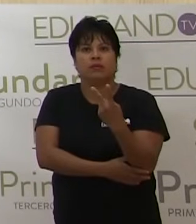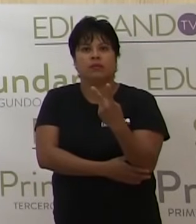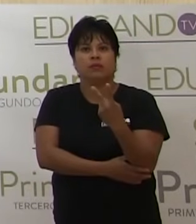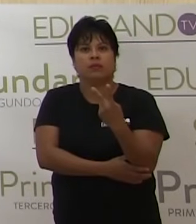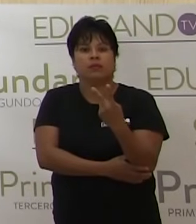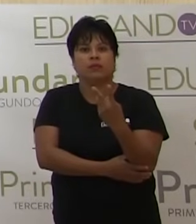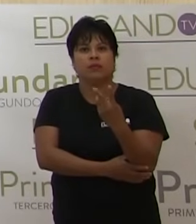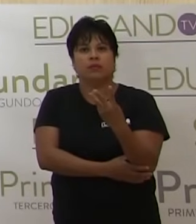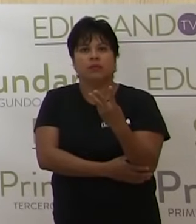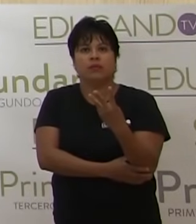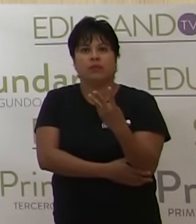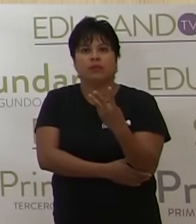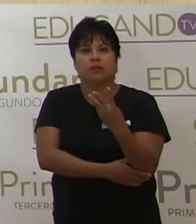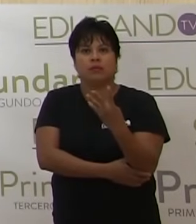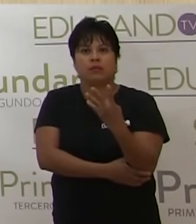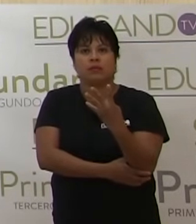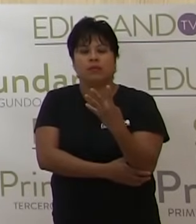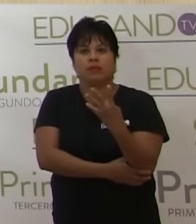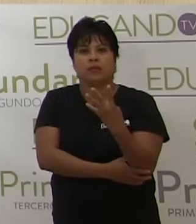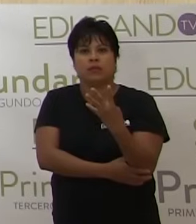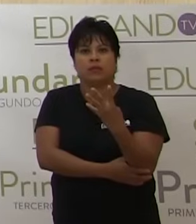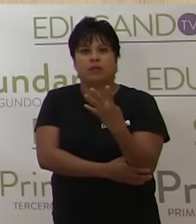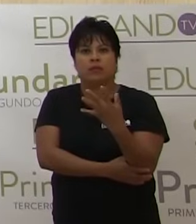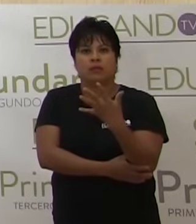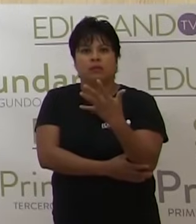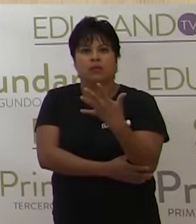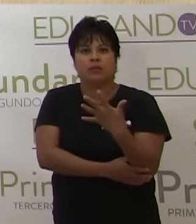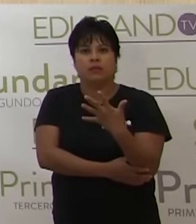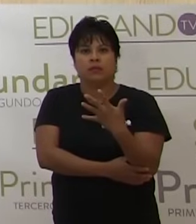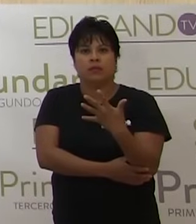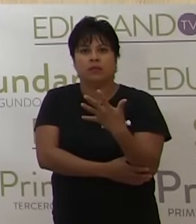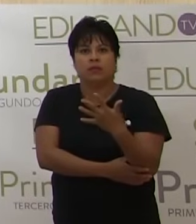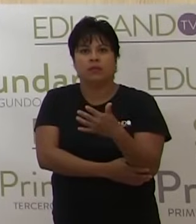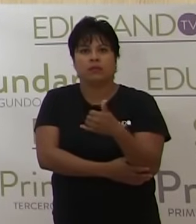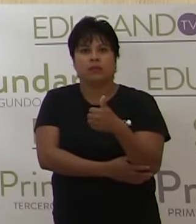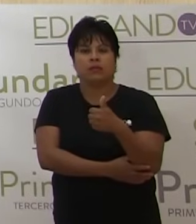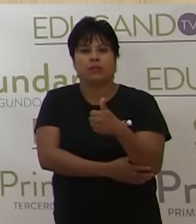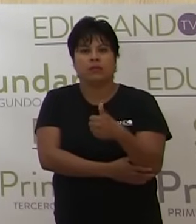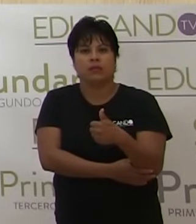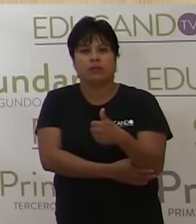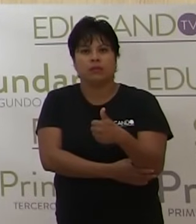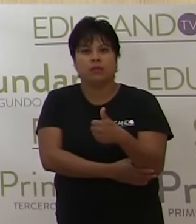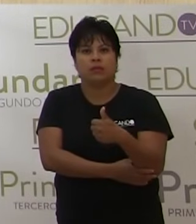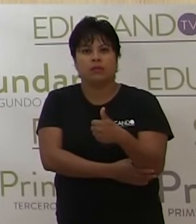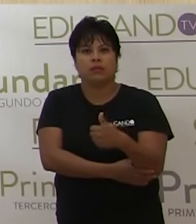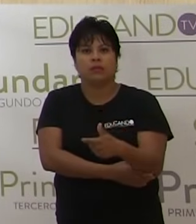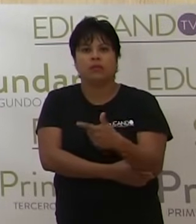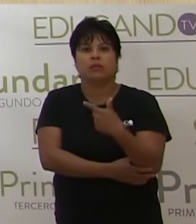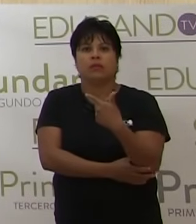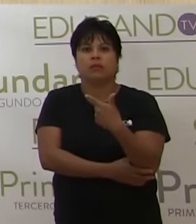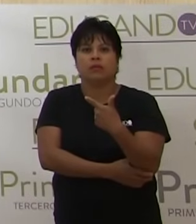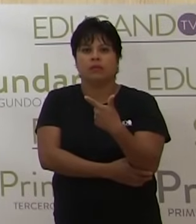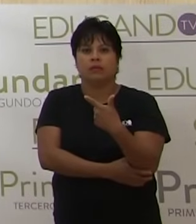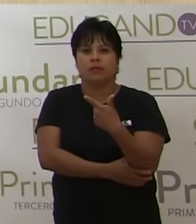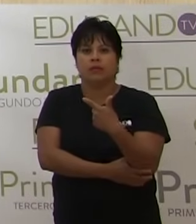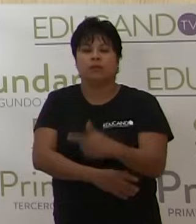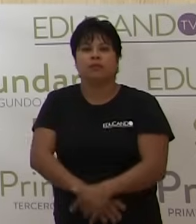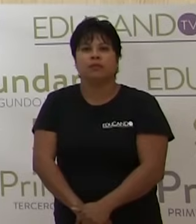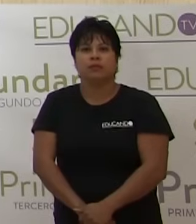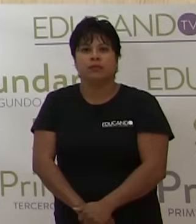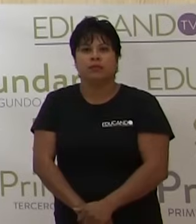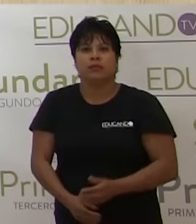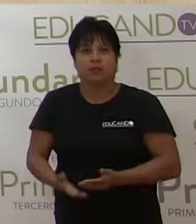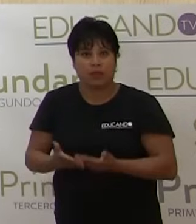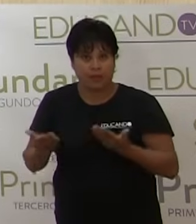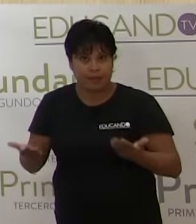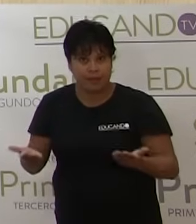2 3 4 5 6 s